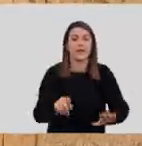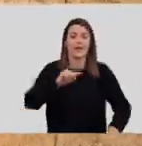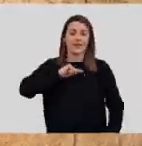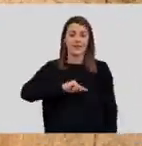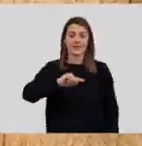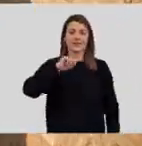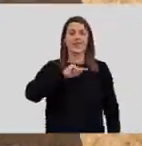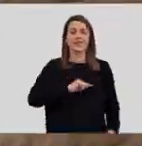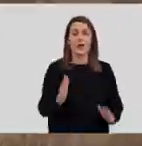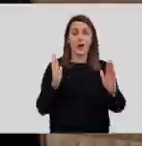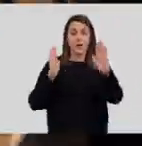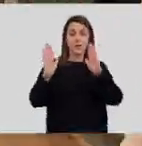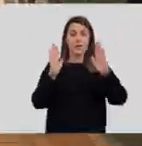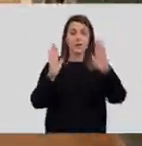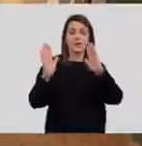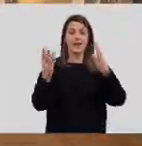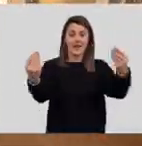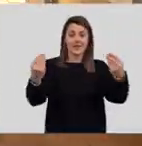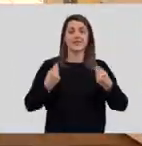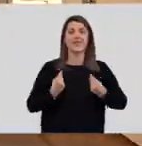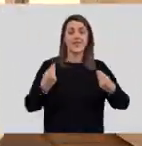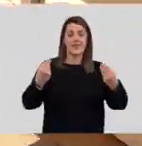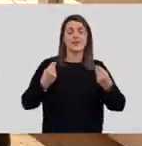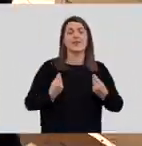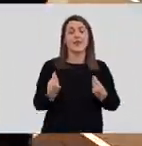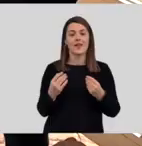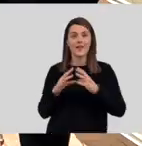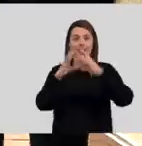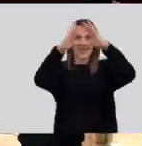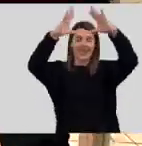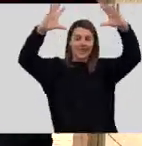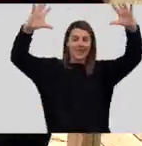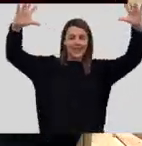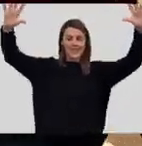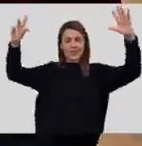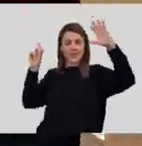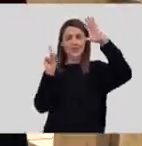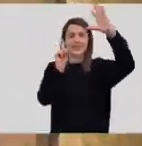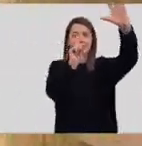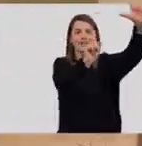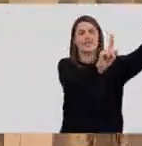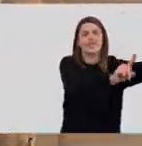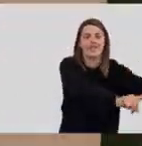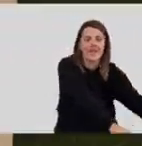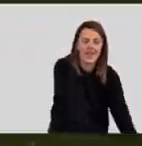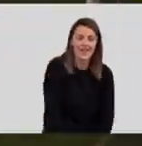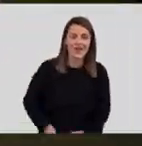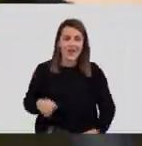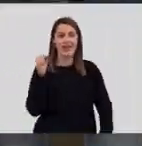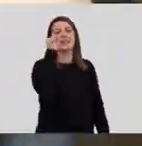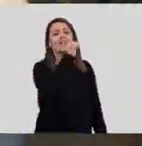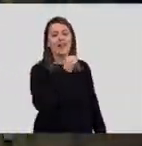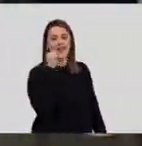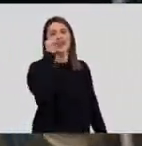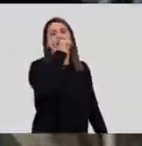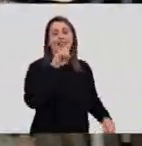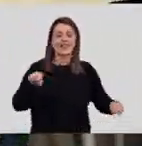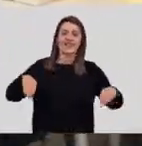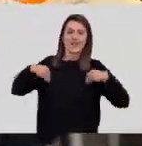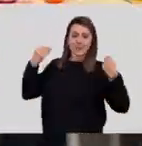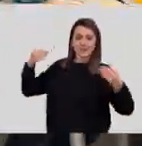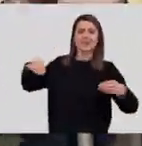sentir que se para el tiempo. Pintar el momento y las nubes ir persiguiendo.